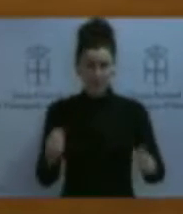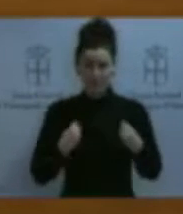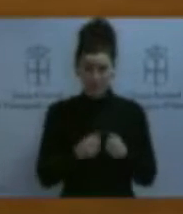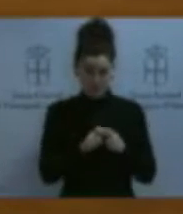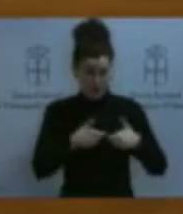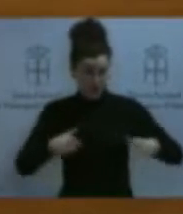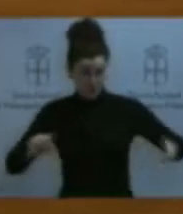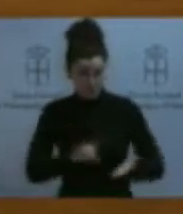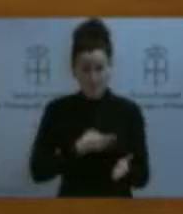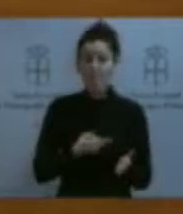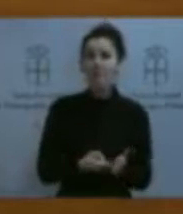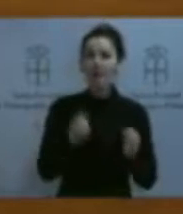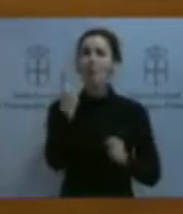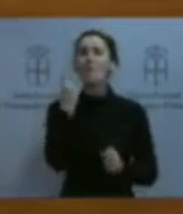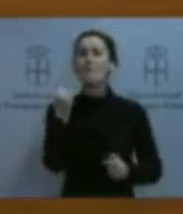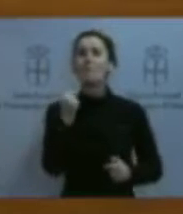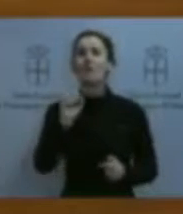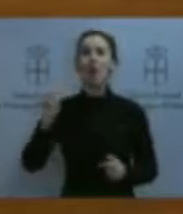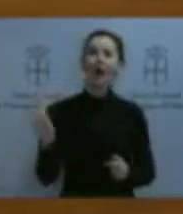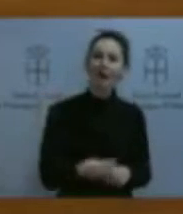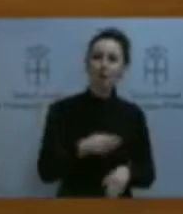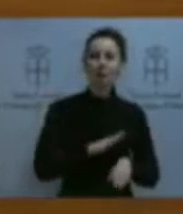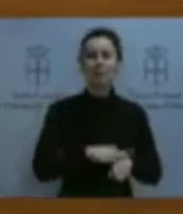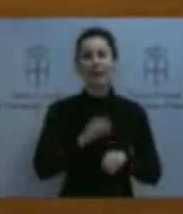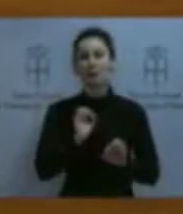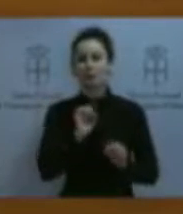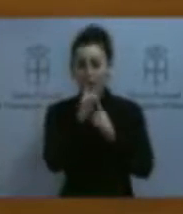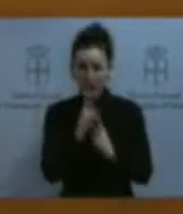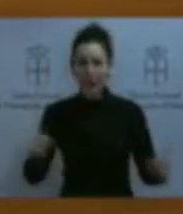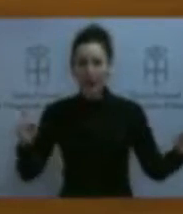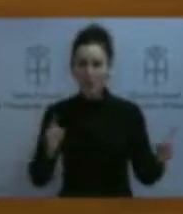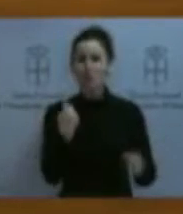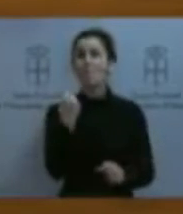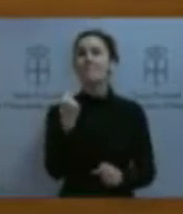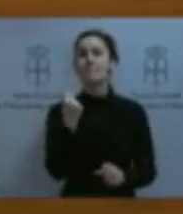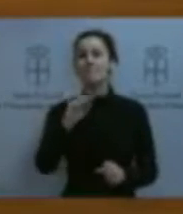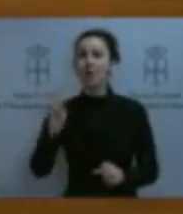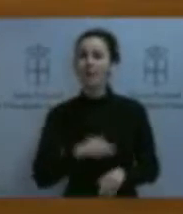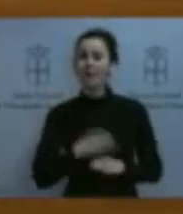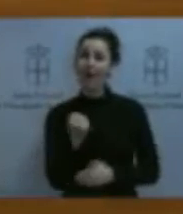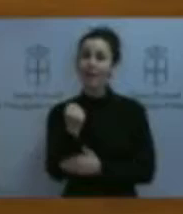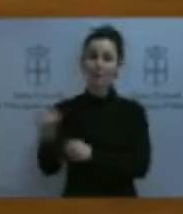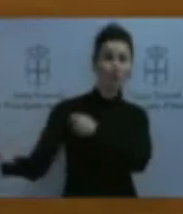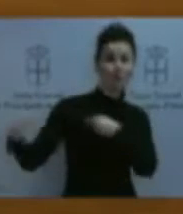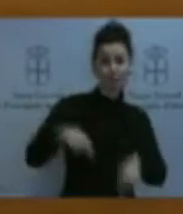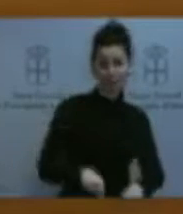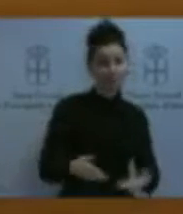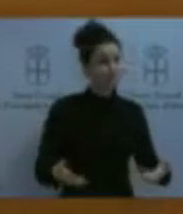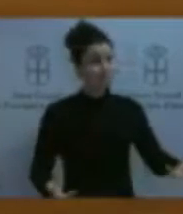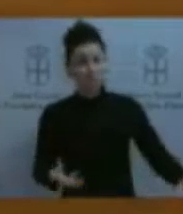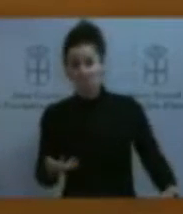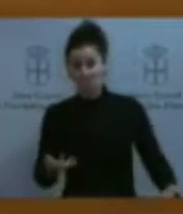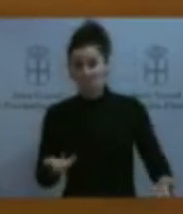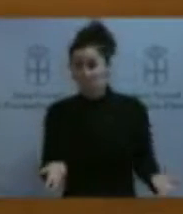el retorno anualmente y 1 millón de euros para el apoyo, casi más en muchas cosas, ¿no? Y entonces nos encontramos con que el 20%